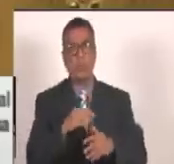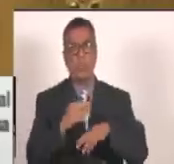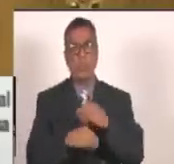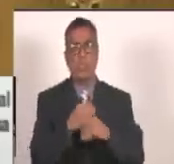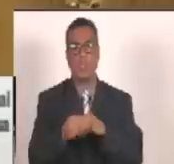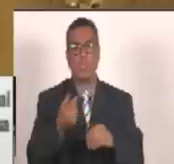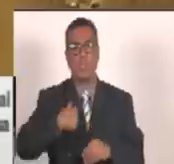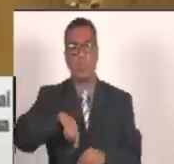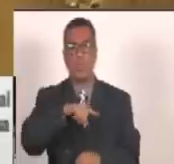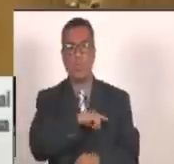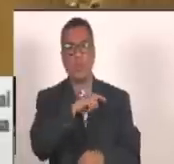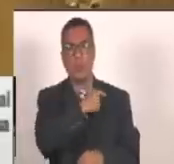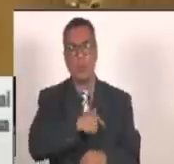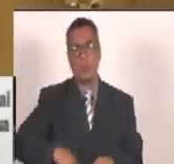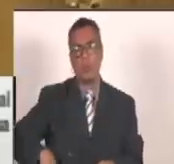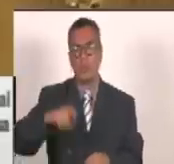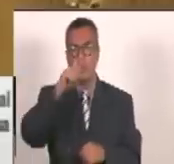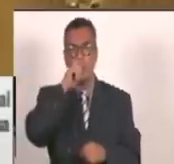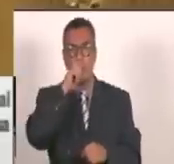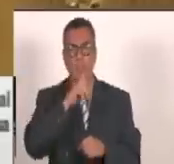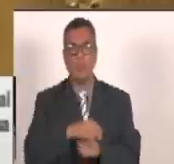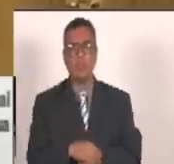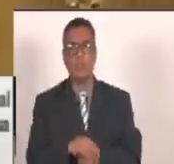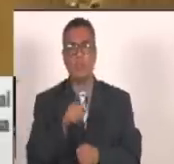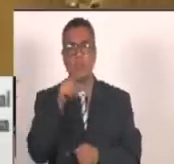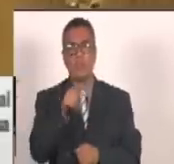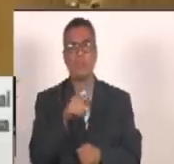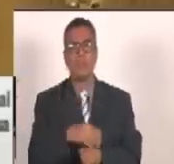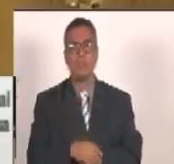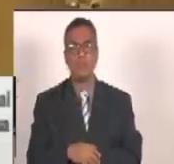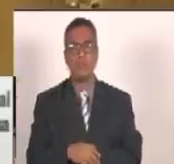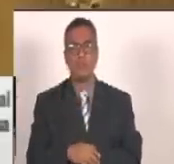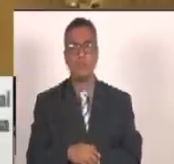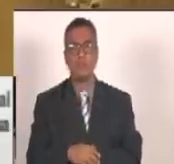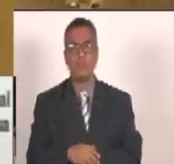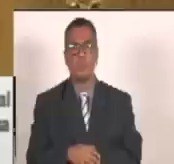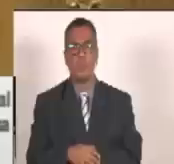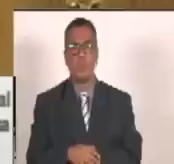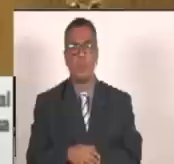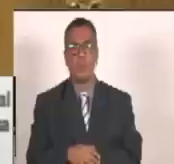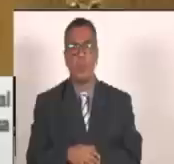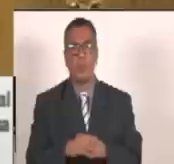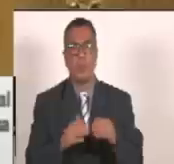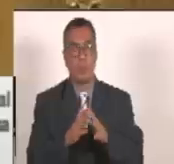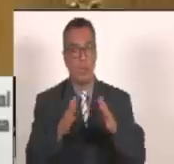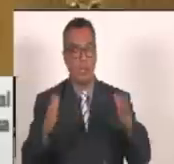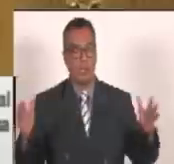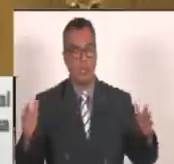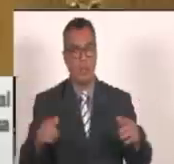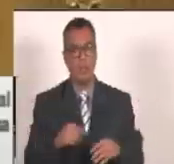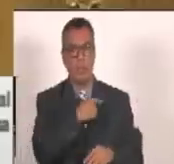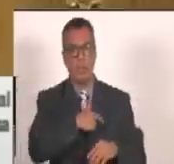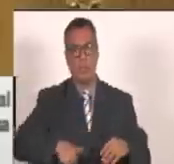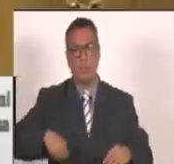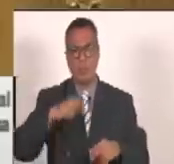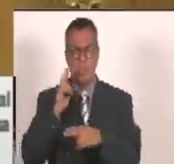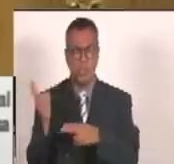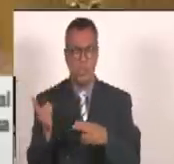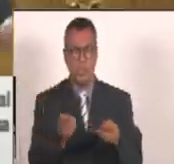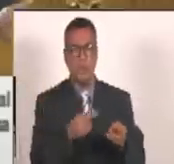como lo es nuestro presidente Nicolás Maduro Moro. Y ahí tuvimos amplia agenda. El presidente